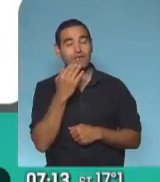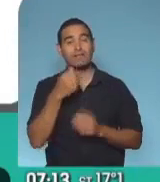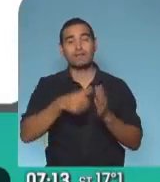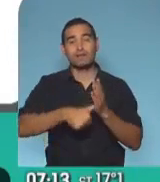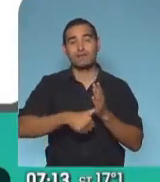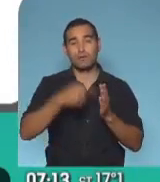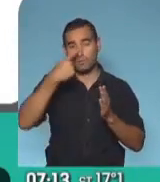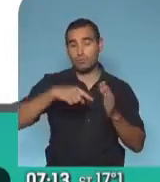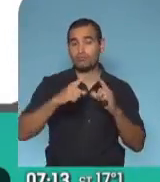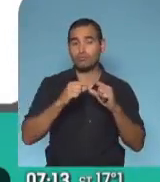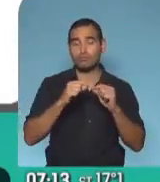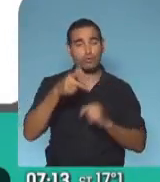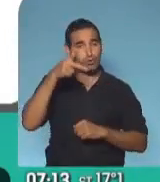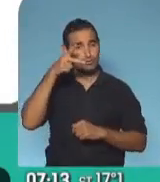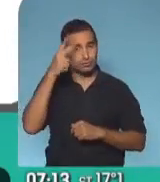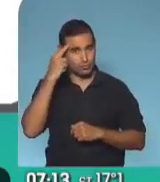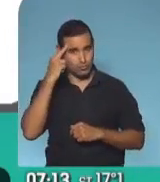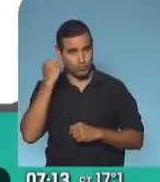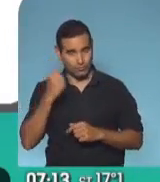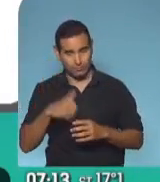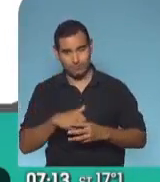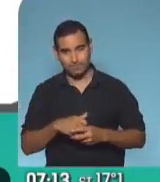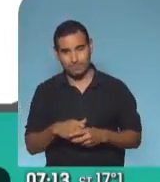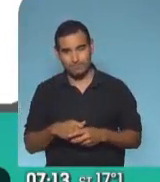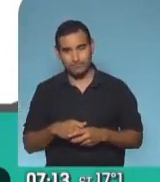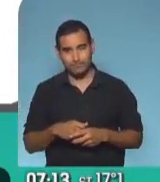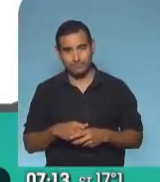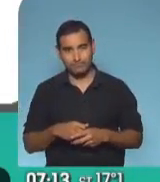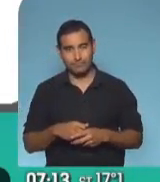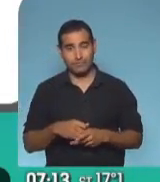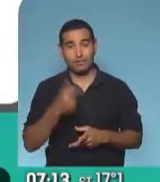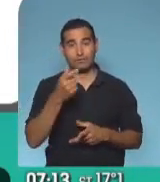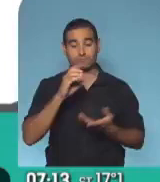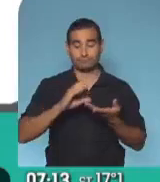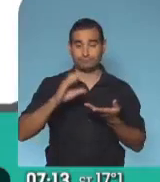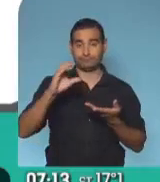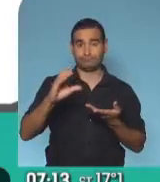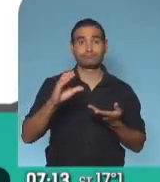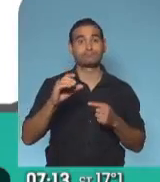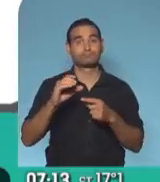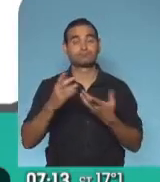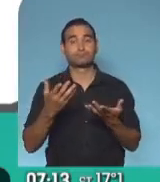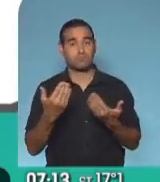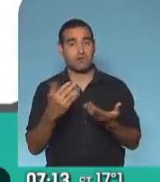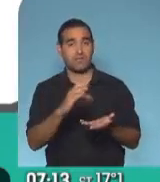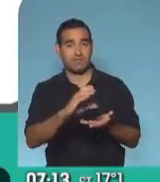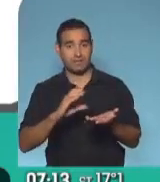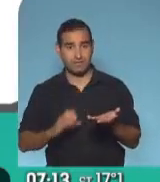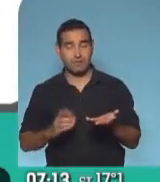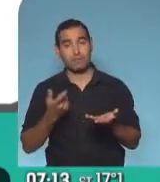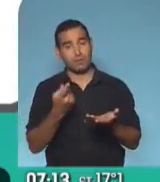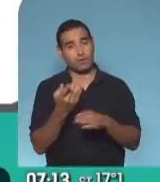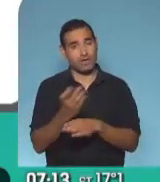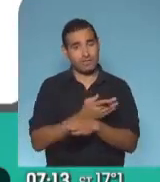DNI terminados en 8 y 9. Esta prestación entonces comienza la posibilidad de